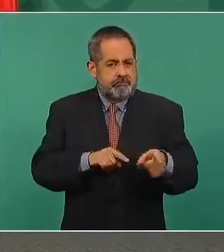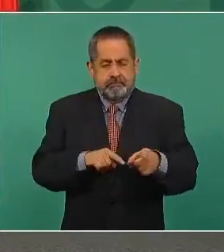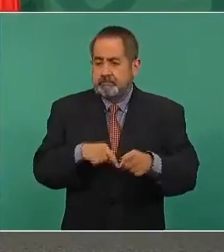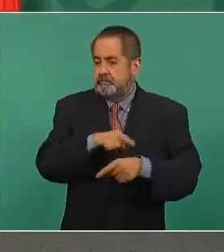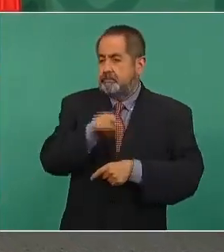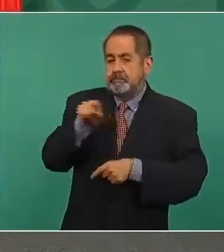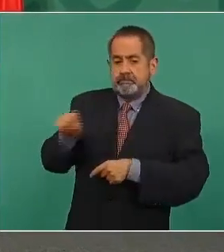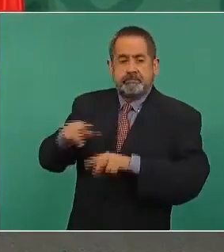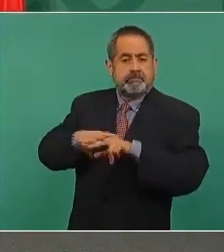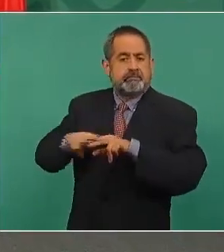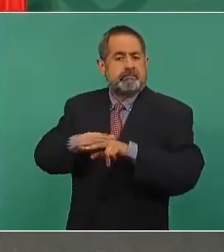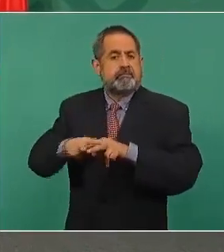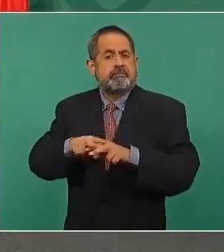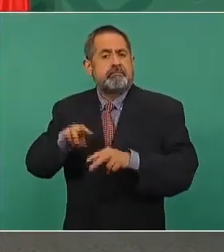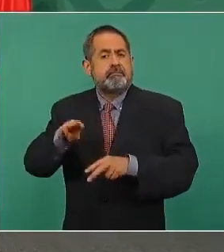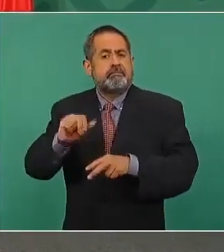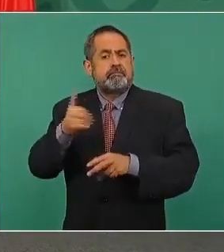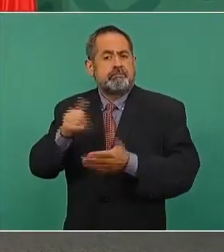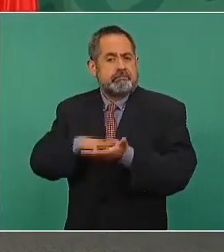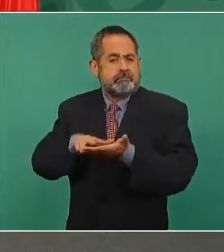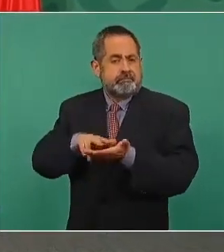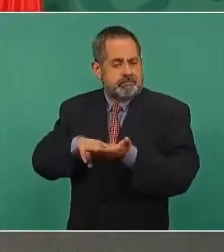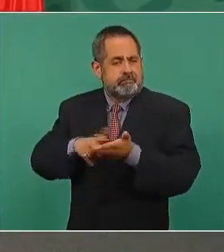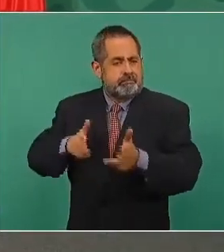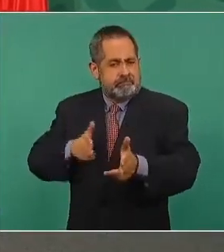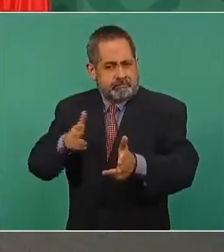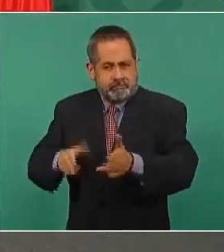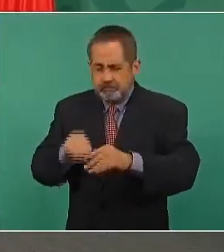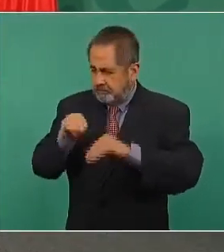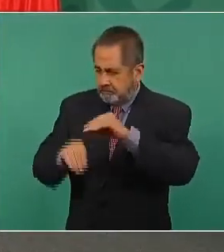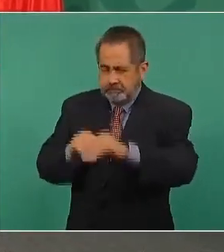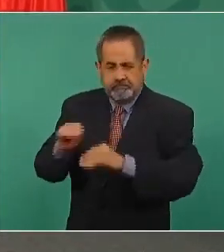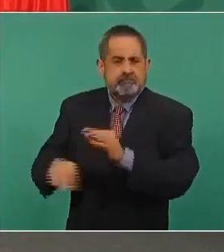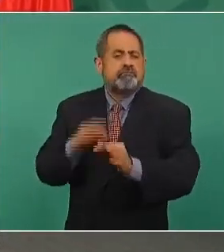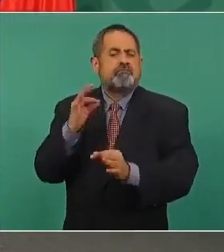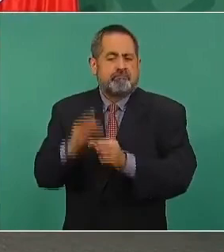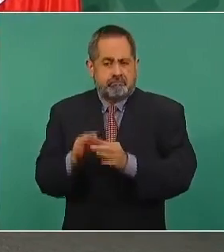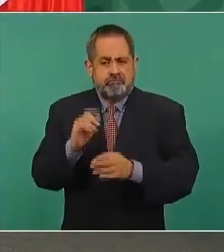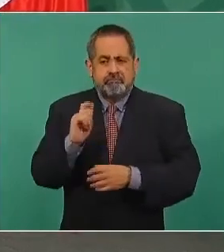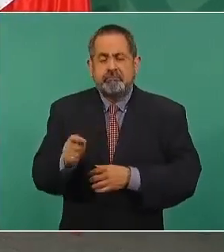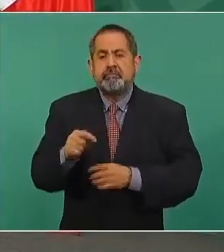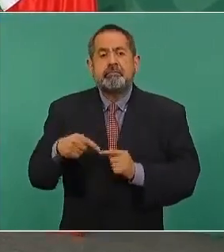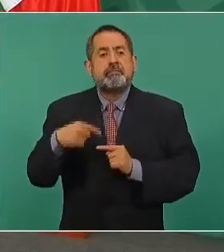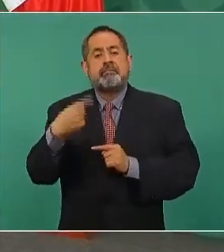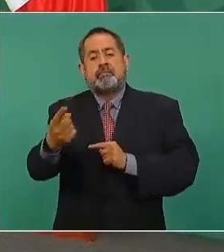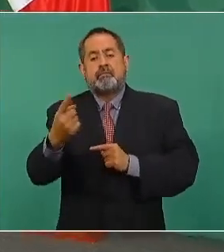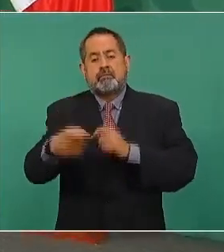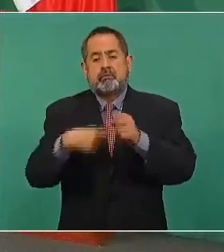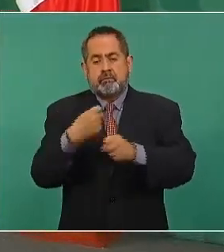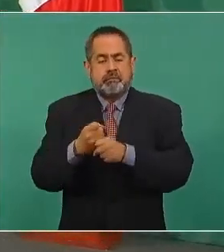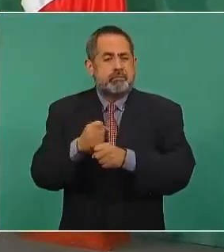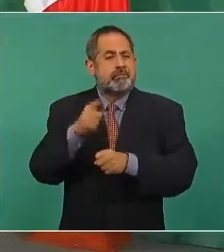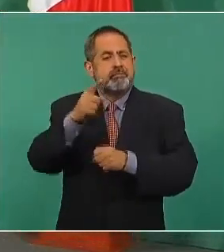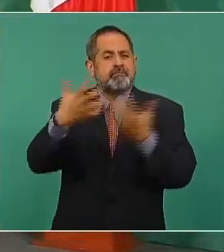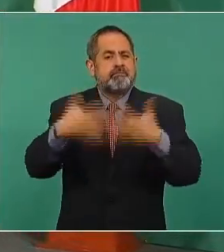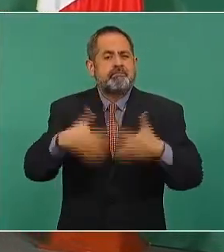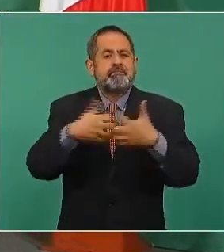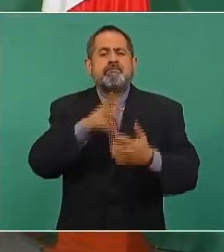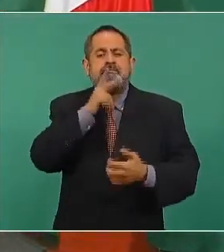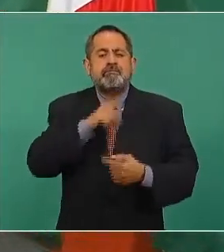Tren Maya, para terminar el año próximo con la refinería de Dos